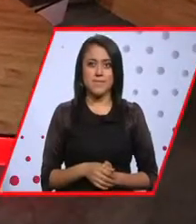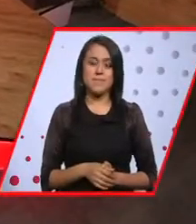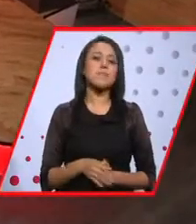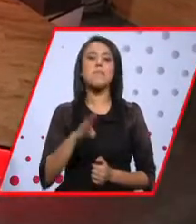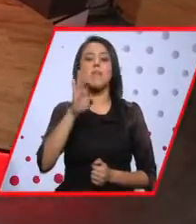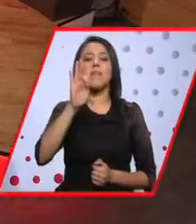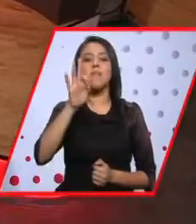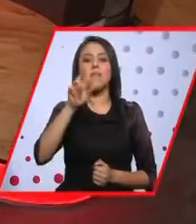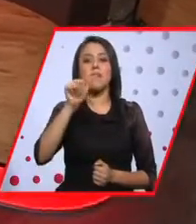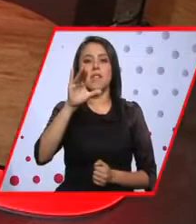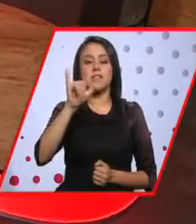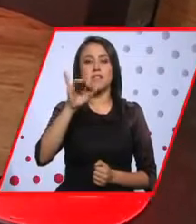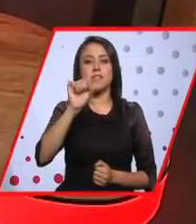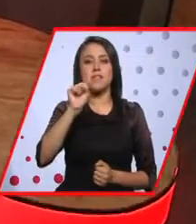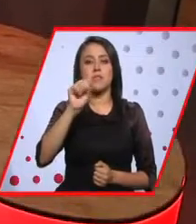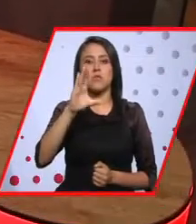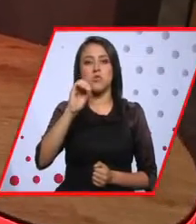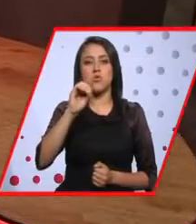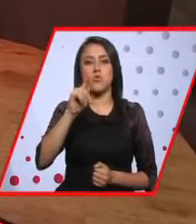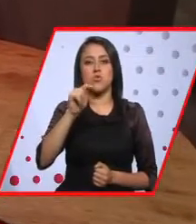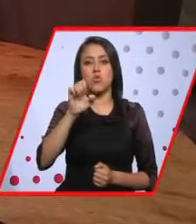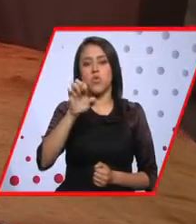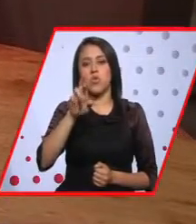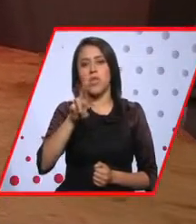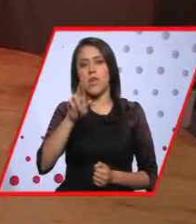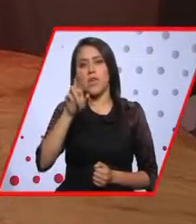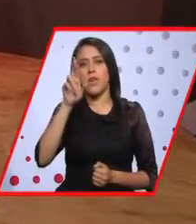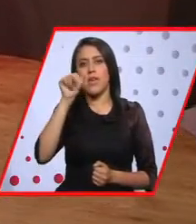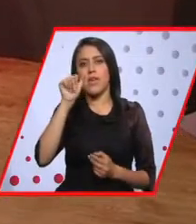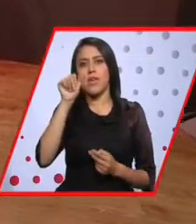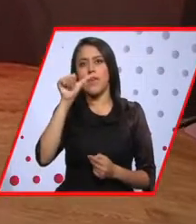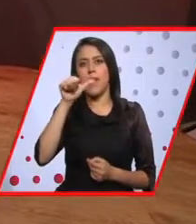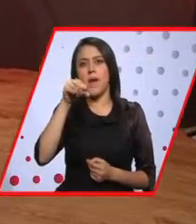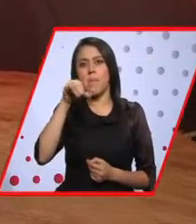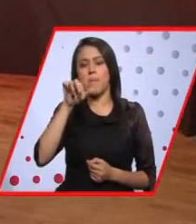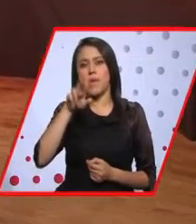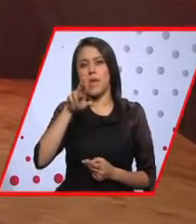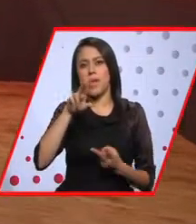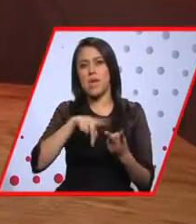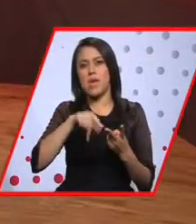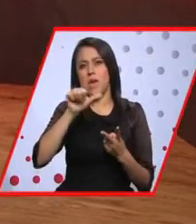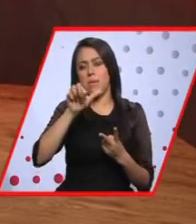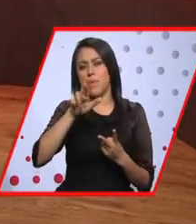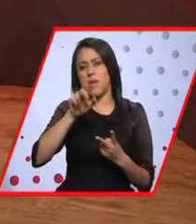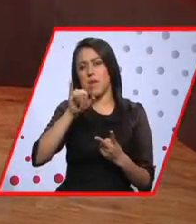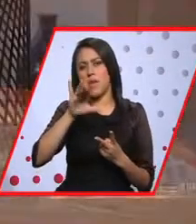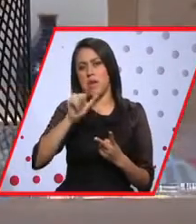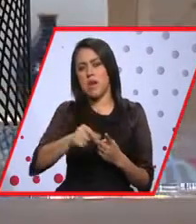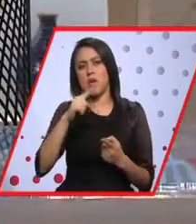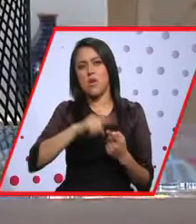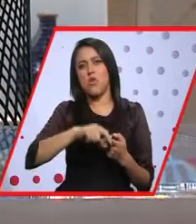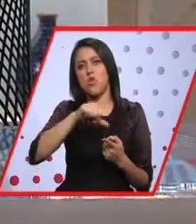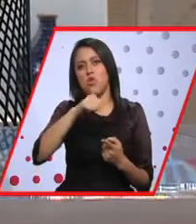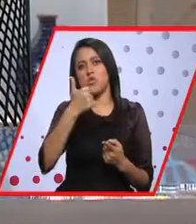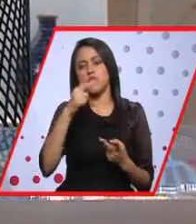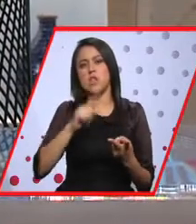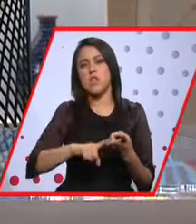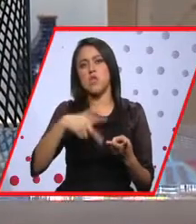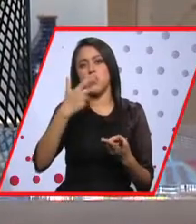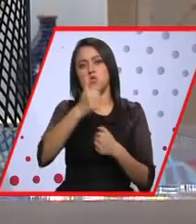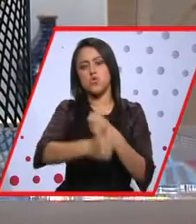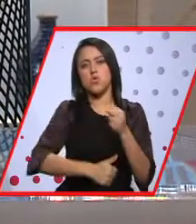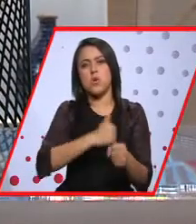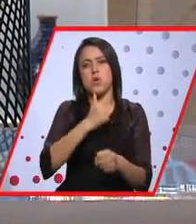Francesco Totti y América Yoshirana, 11 y 8 años de edad respectivamente. Curioso, después